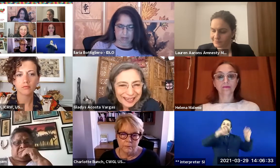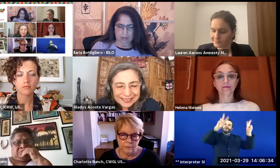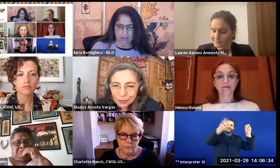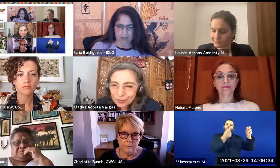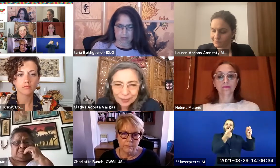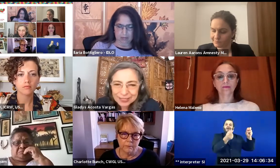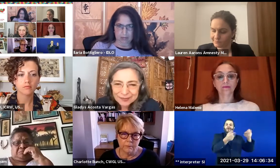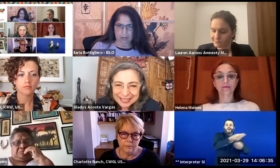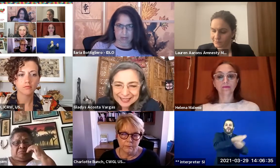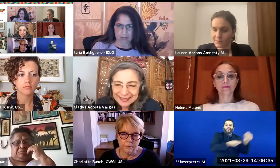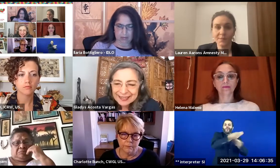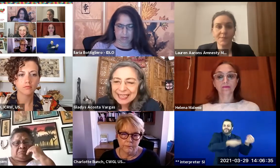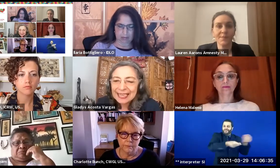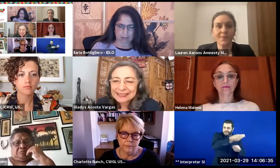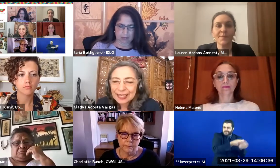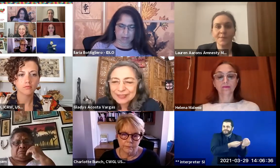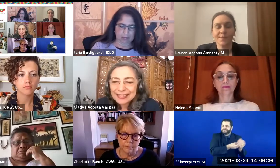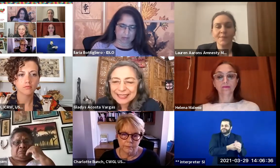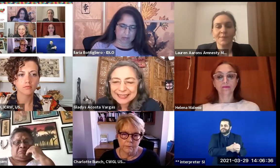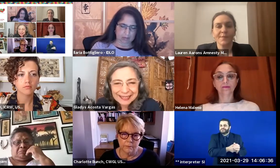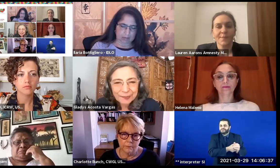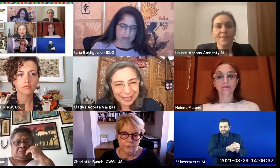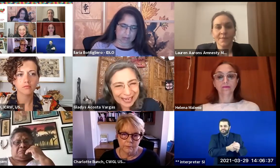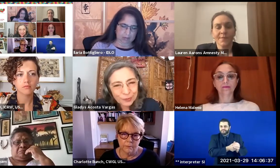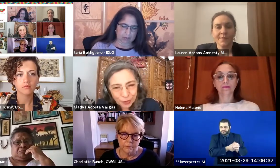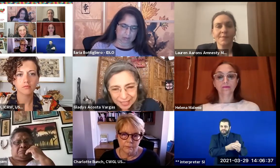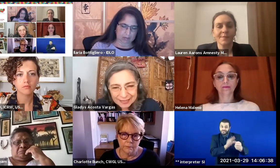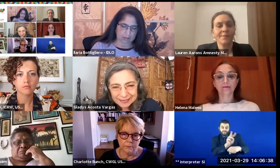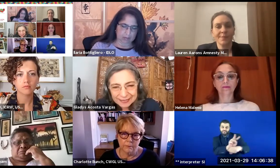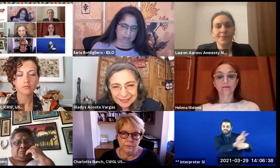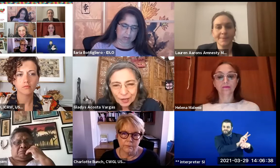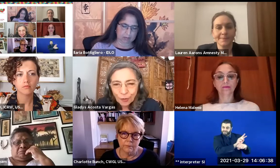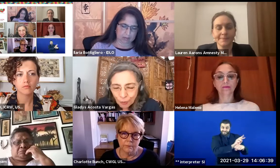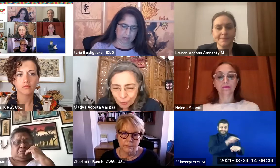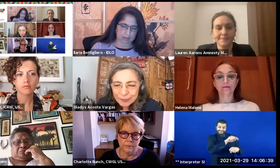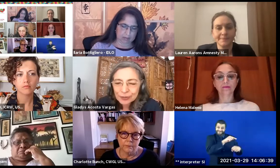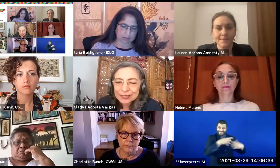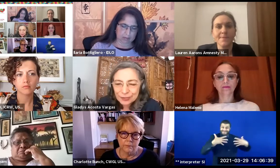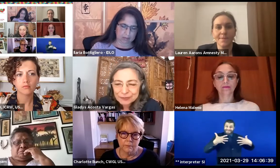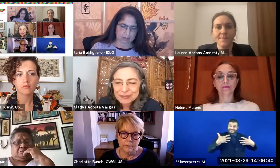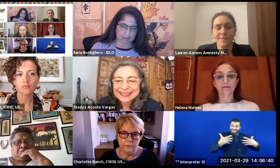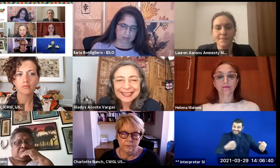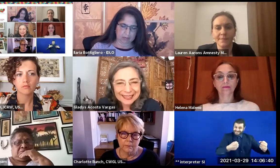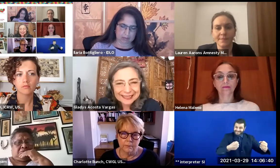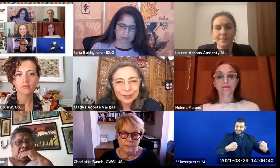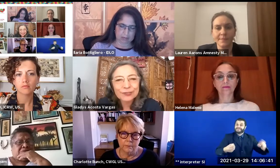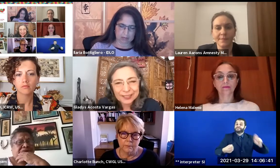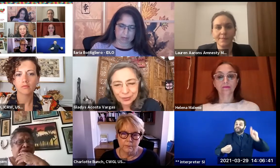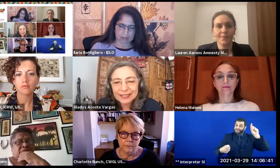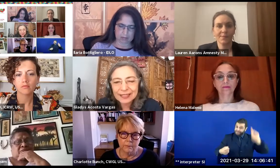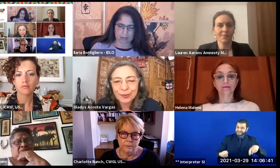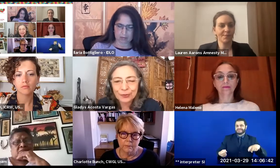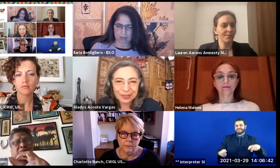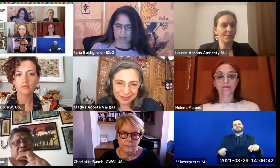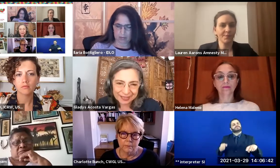que mirar la salud de otra manera. Y la salud tiene que ser para las mujeres con una protección especial de la salud